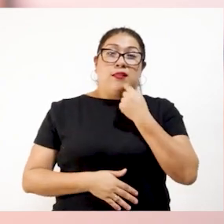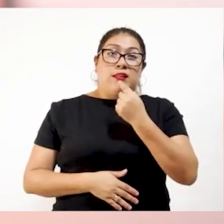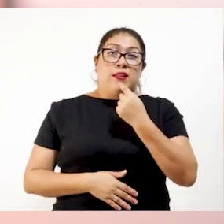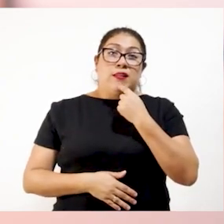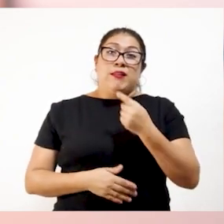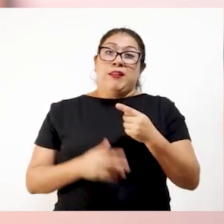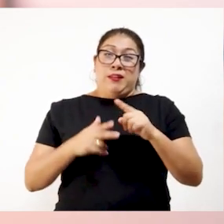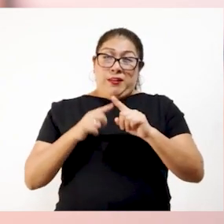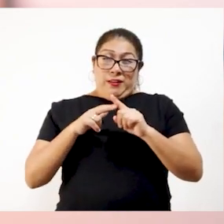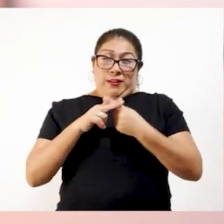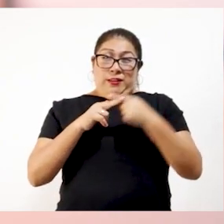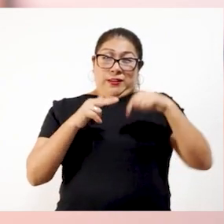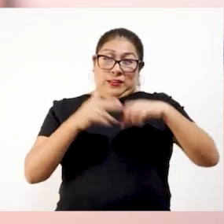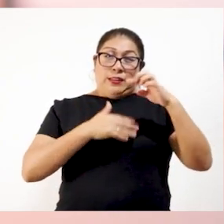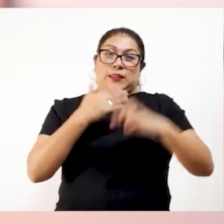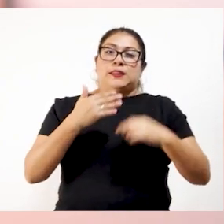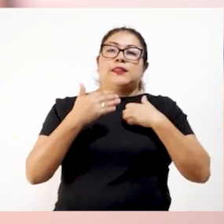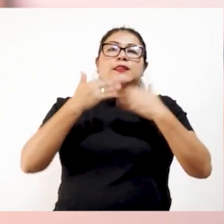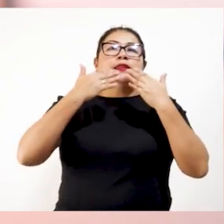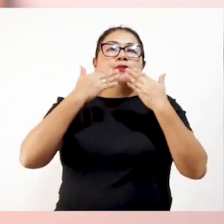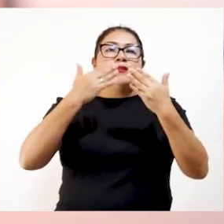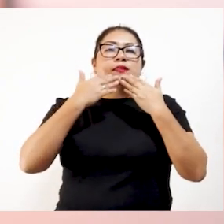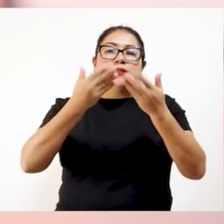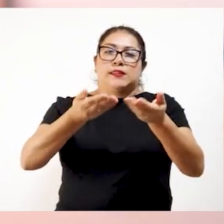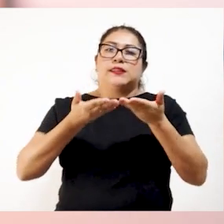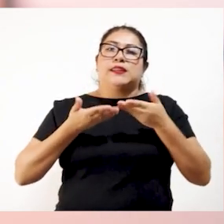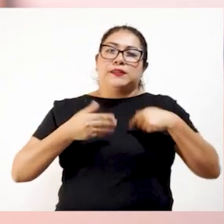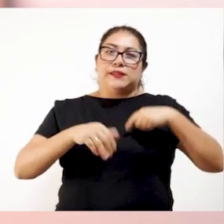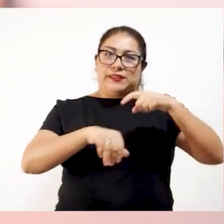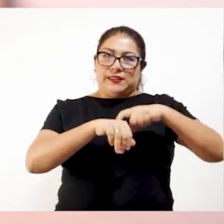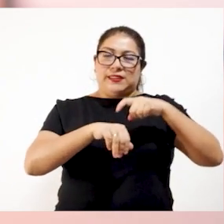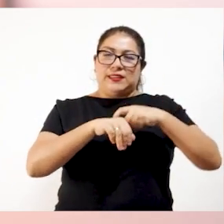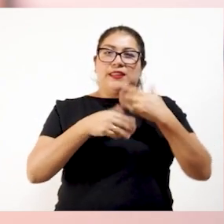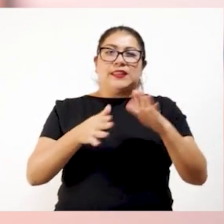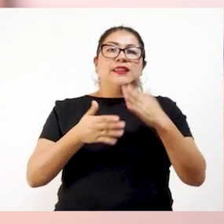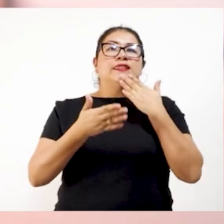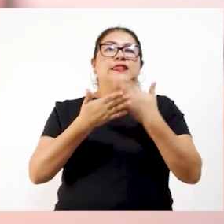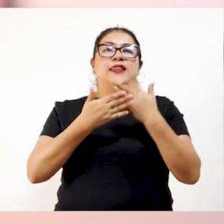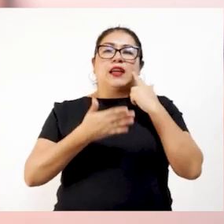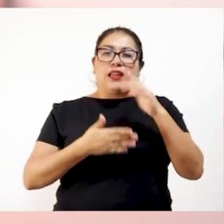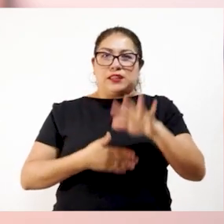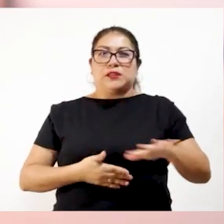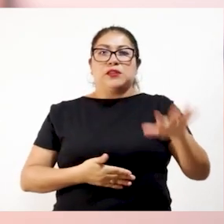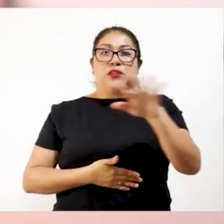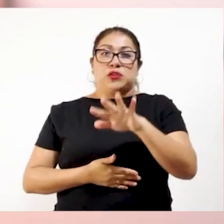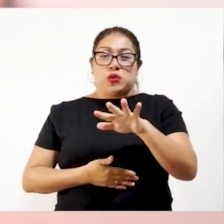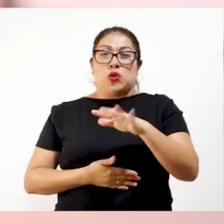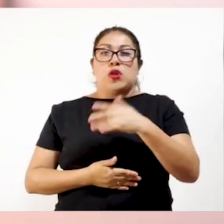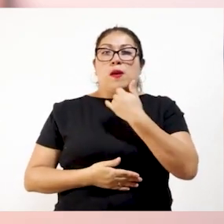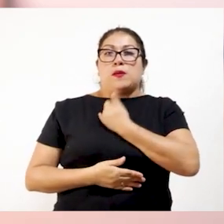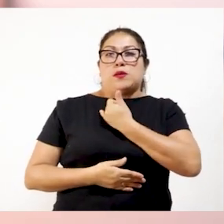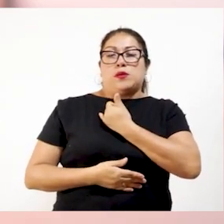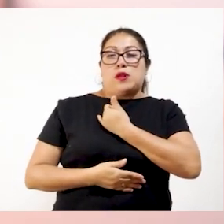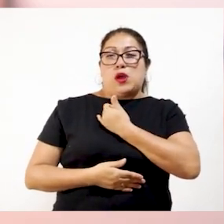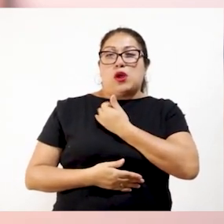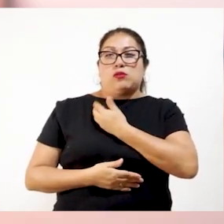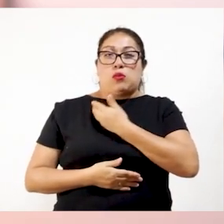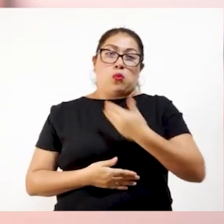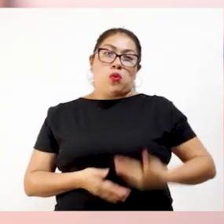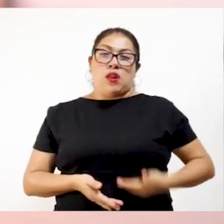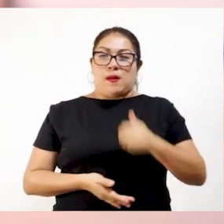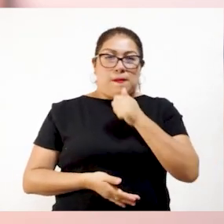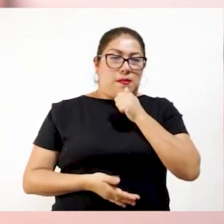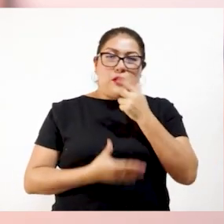hacía al principio, ¿no? Agradeciendo, por supuesto, el espacio y agradeciendo a todas las personas, entidades e instituciones,